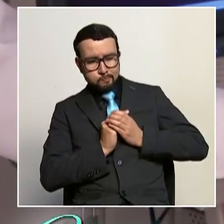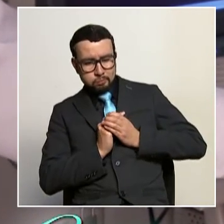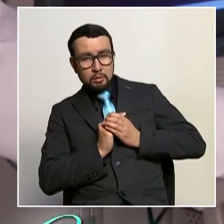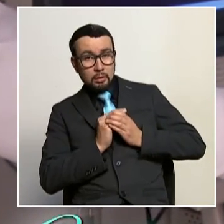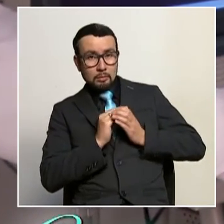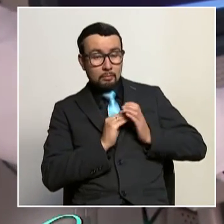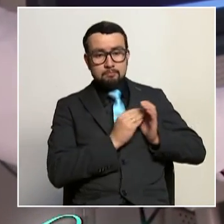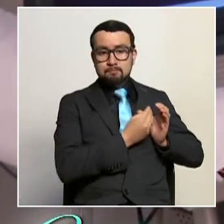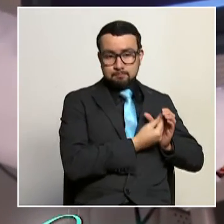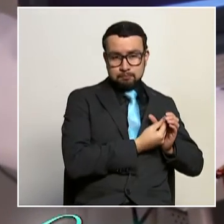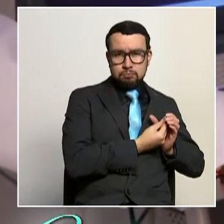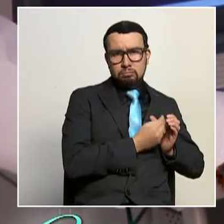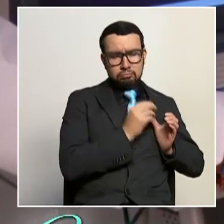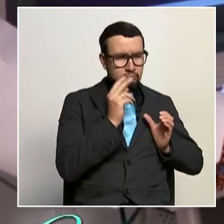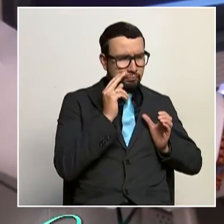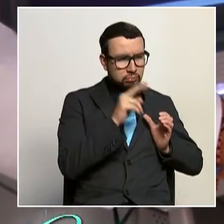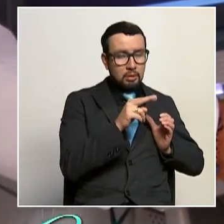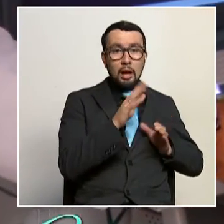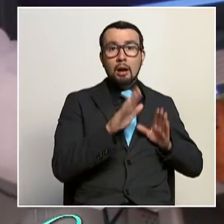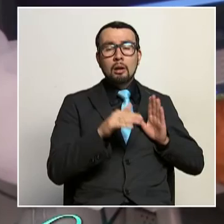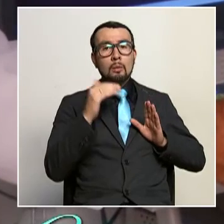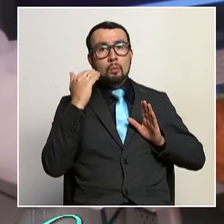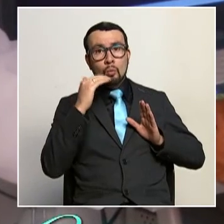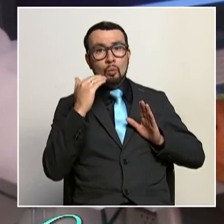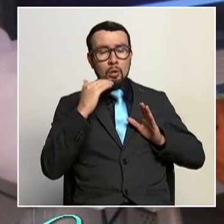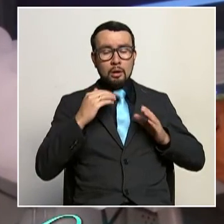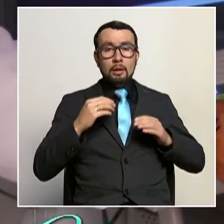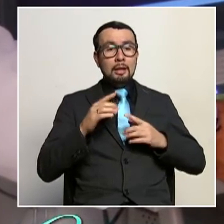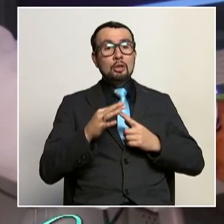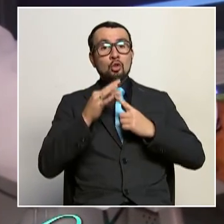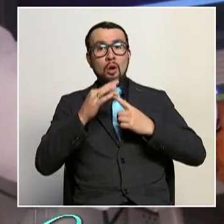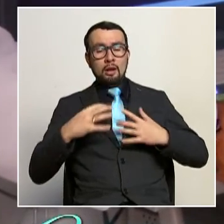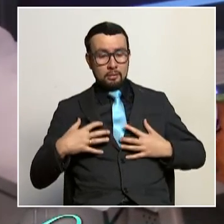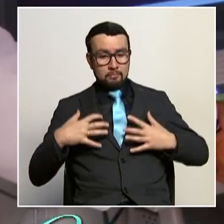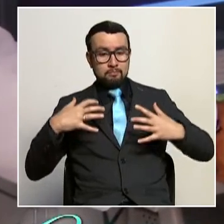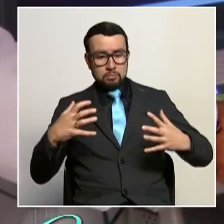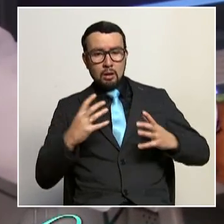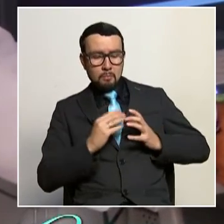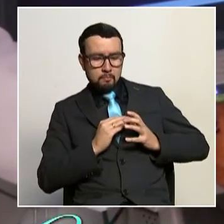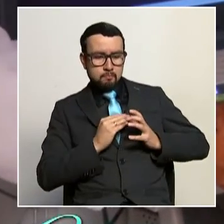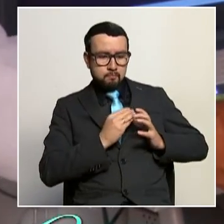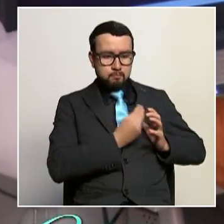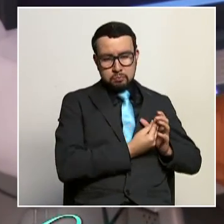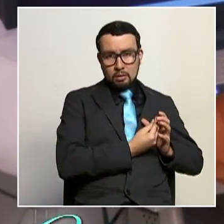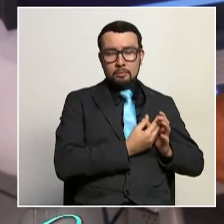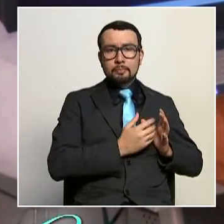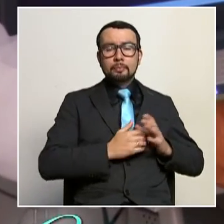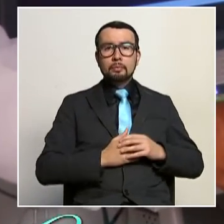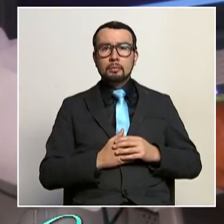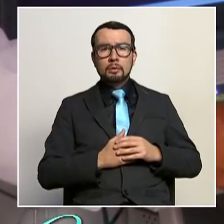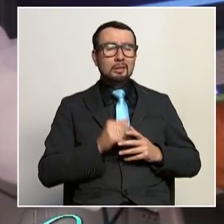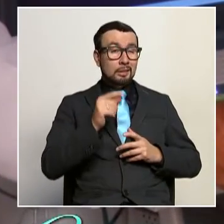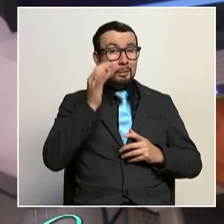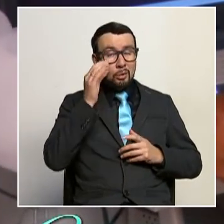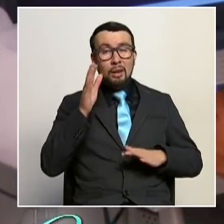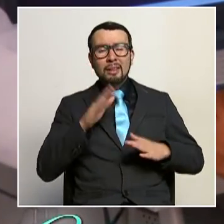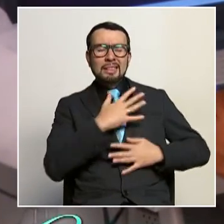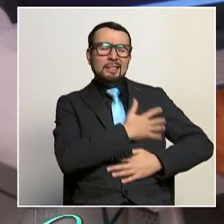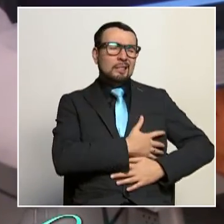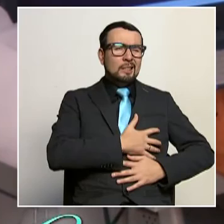axila, donde las mujeres las cogen un poquito grandes, entonces se lateraliza un poco. Y puede ocasionar molestias